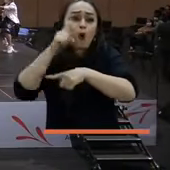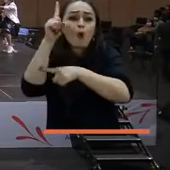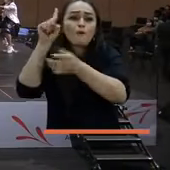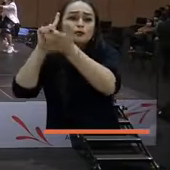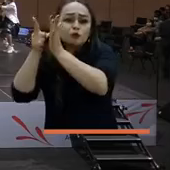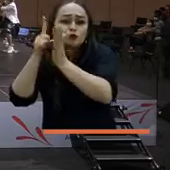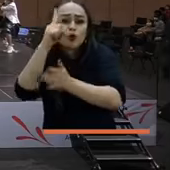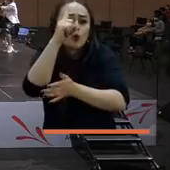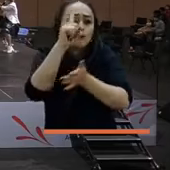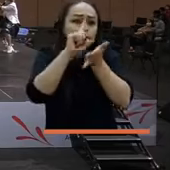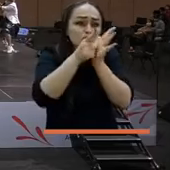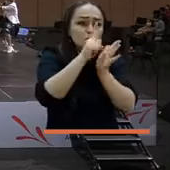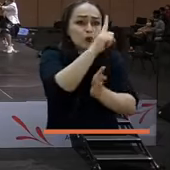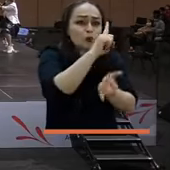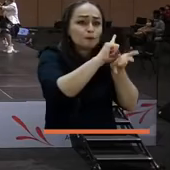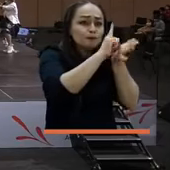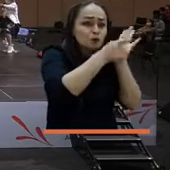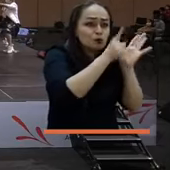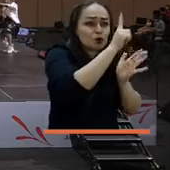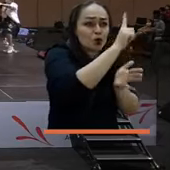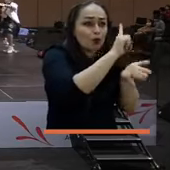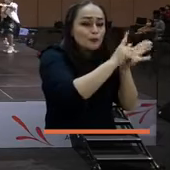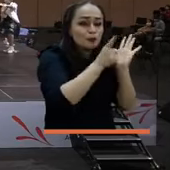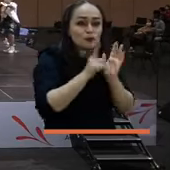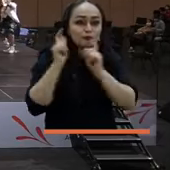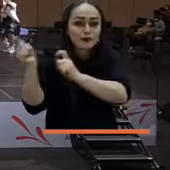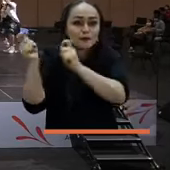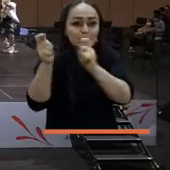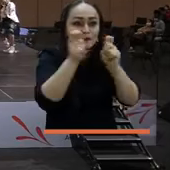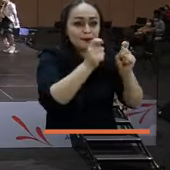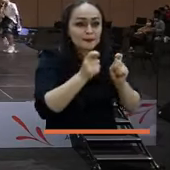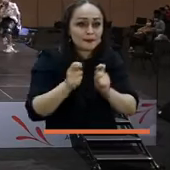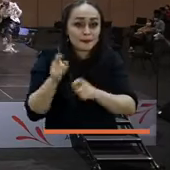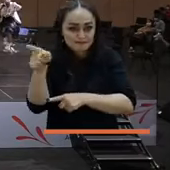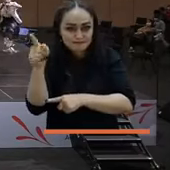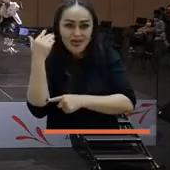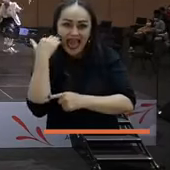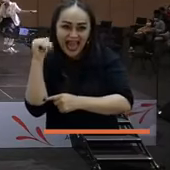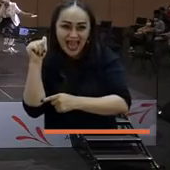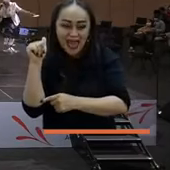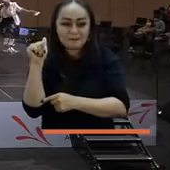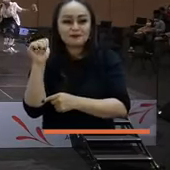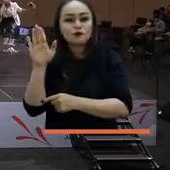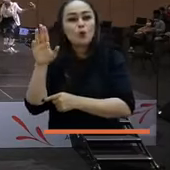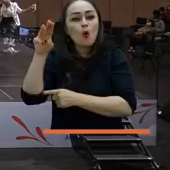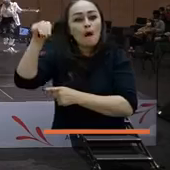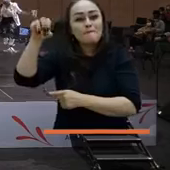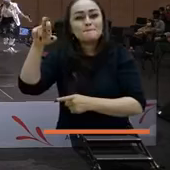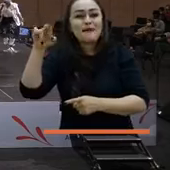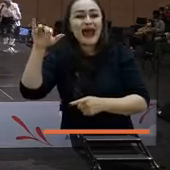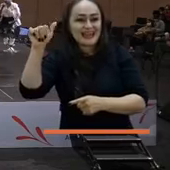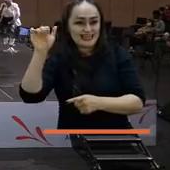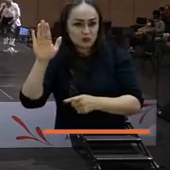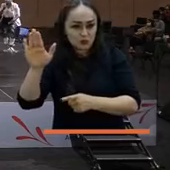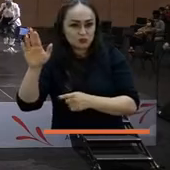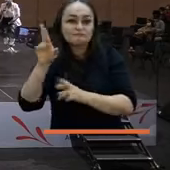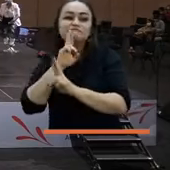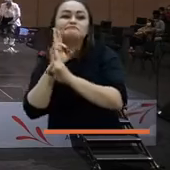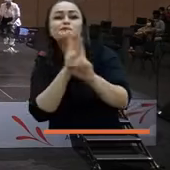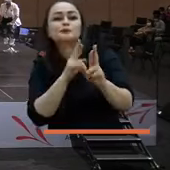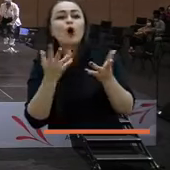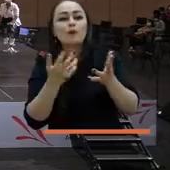un minuto ustedes ya se tomaron los minutos entonces era autoritaria marian como piensa su darle respuesta ese